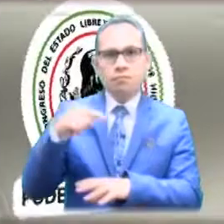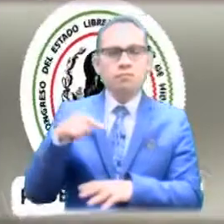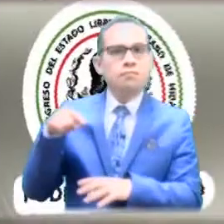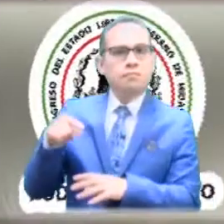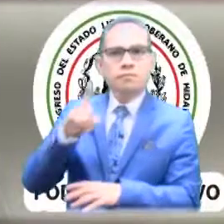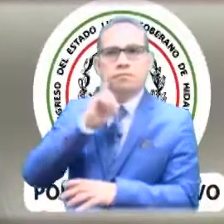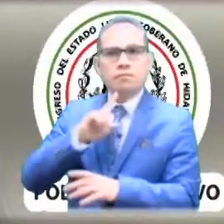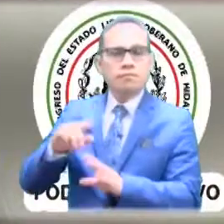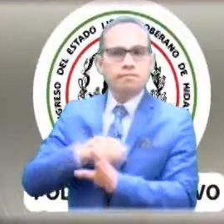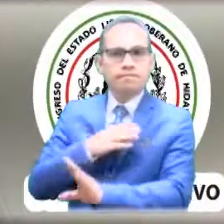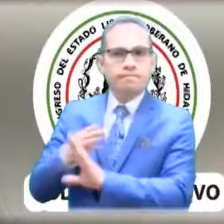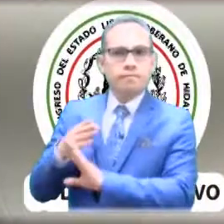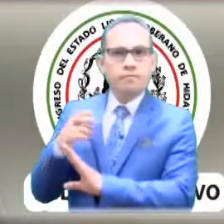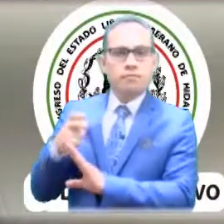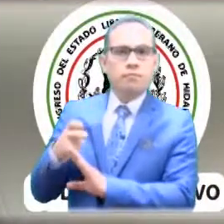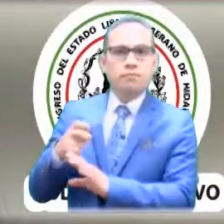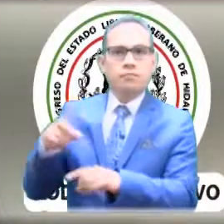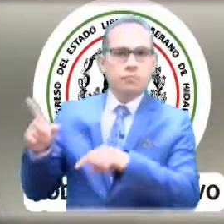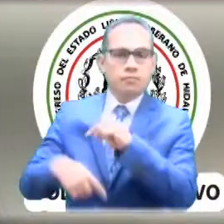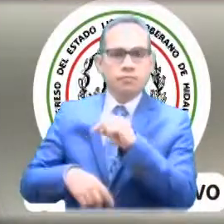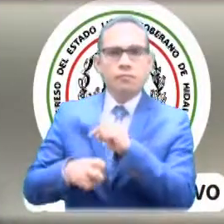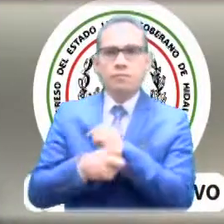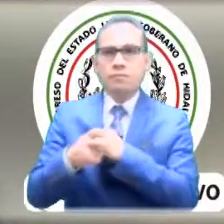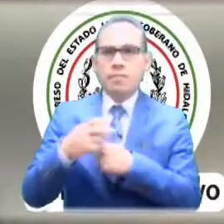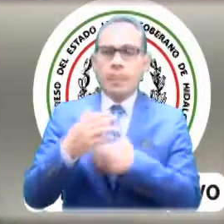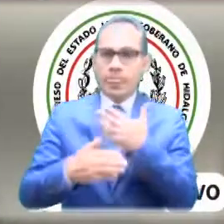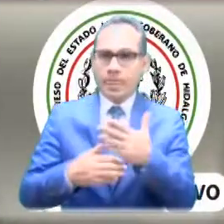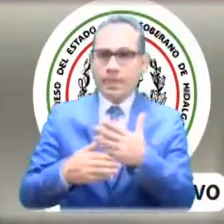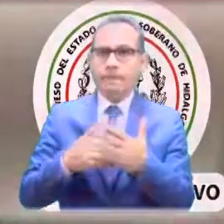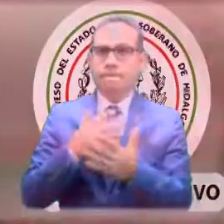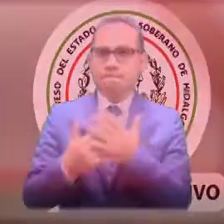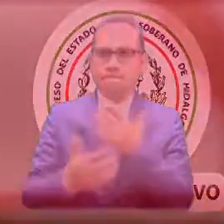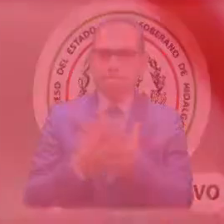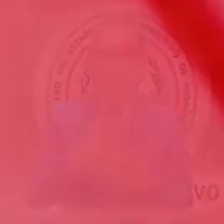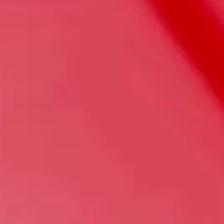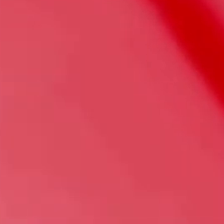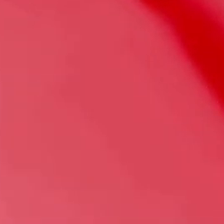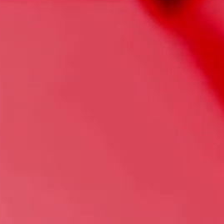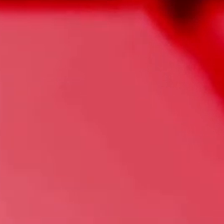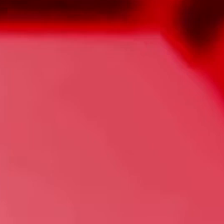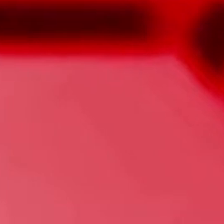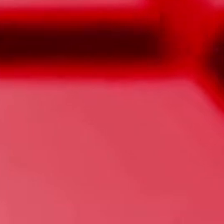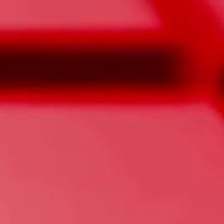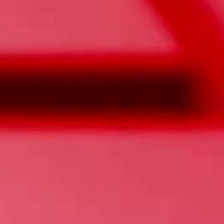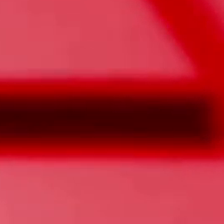vulneración de derechos en que se incurre al cometer este tipo de conductas.